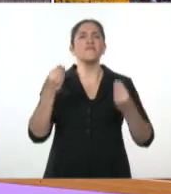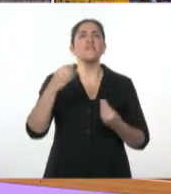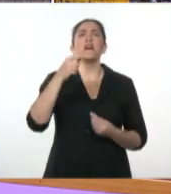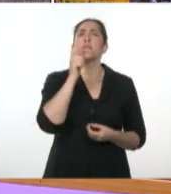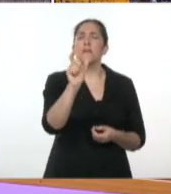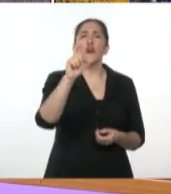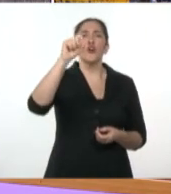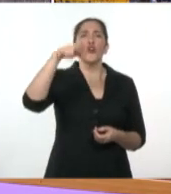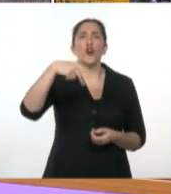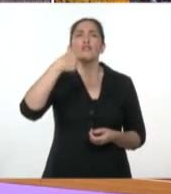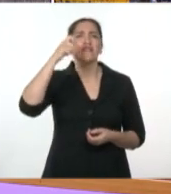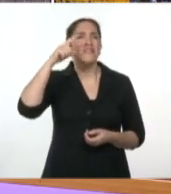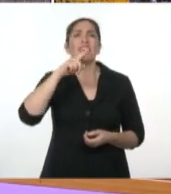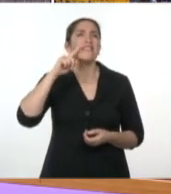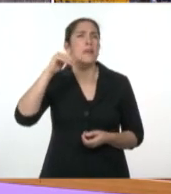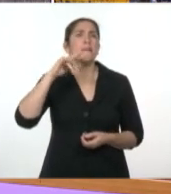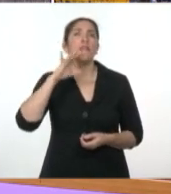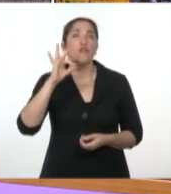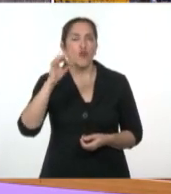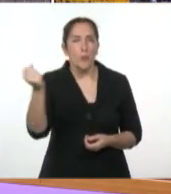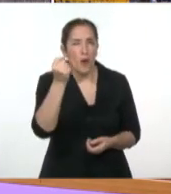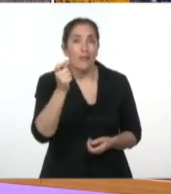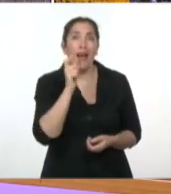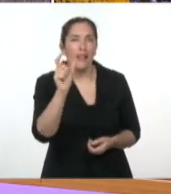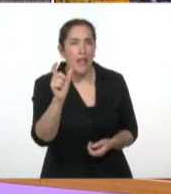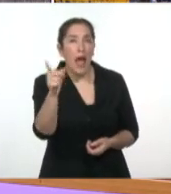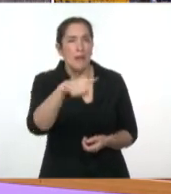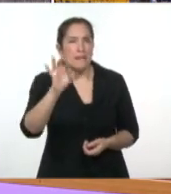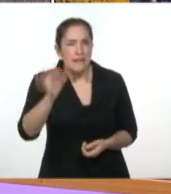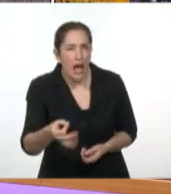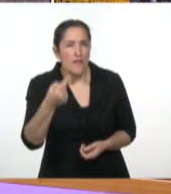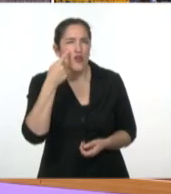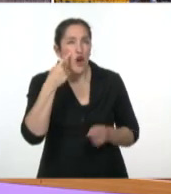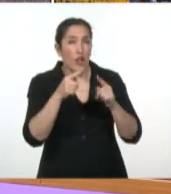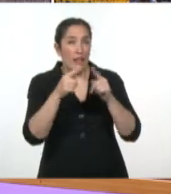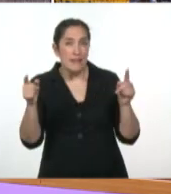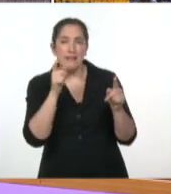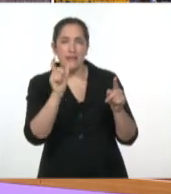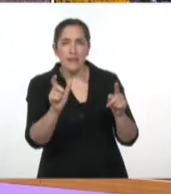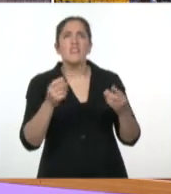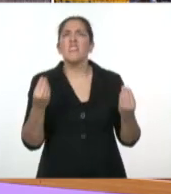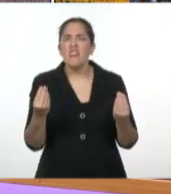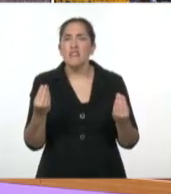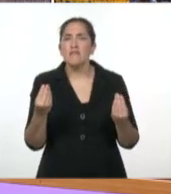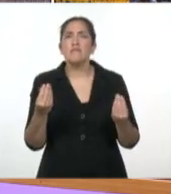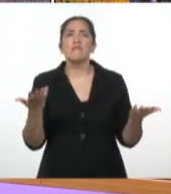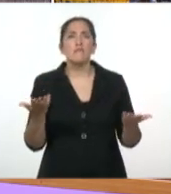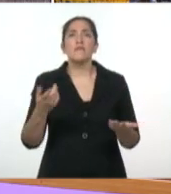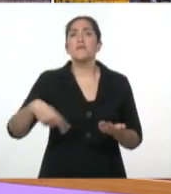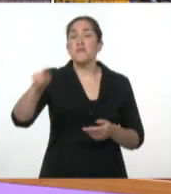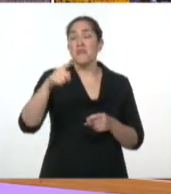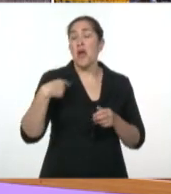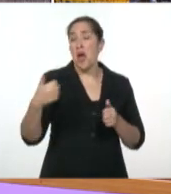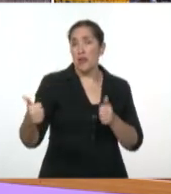El consentimiento implica, y está bueno que los chicos y las chicas lo conozcan y se interioricen, implica que en cualquier relación